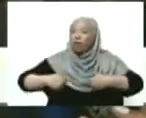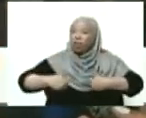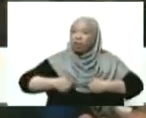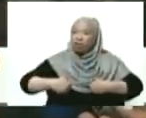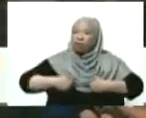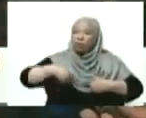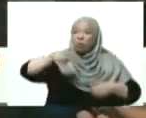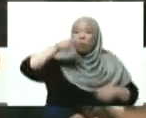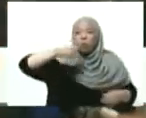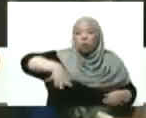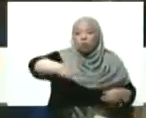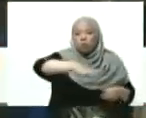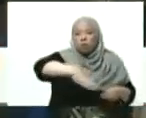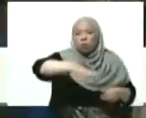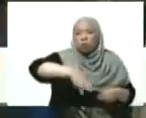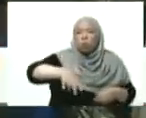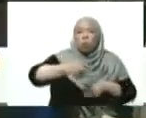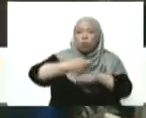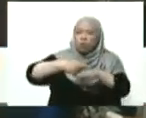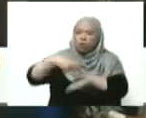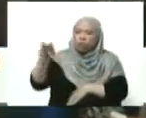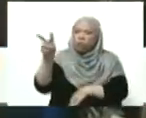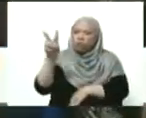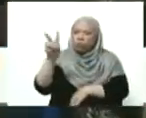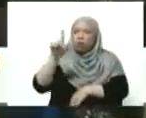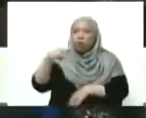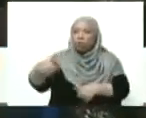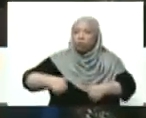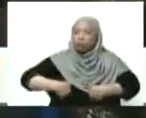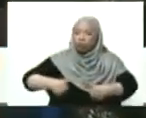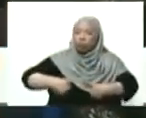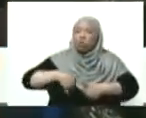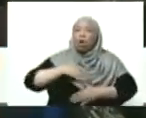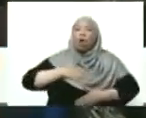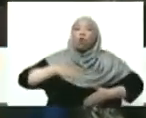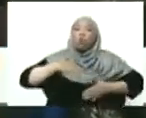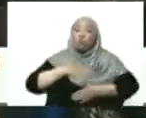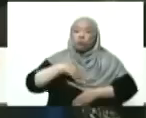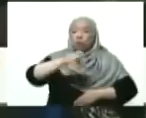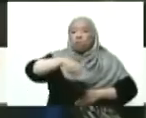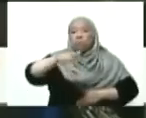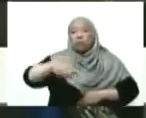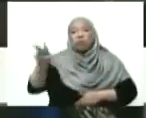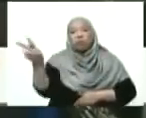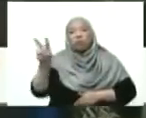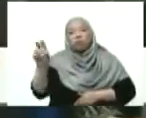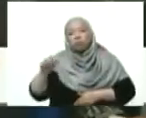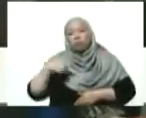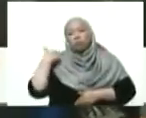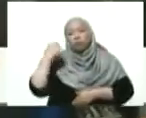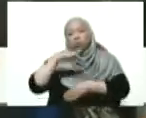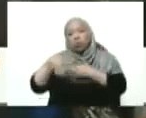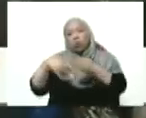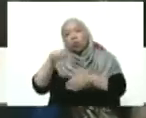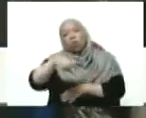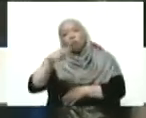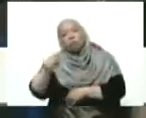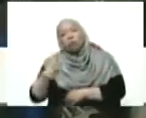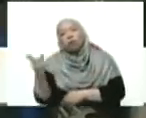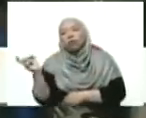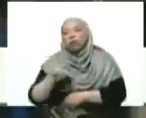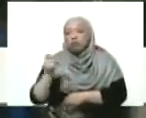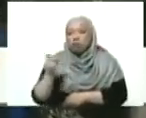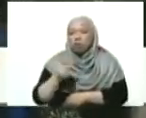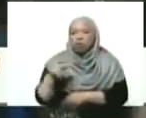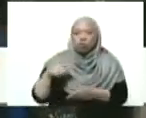solamente el patrimonio del Estado venezolano, sino que se está afectando el bienestar del pueblo venezolano y del bienestar de aquellos países que necesitan